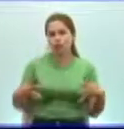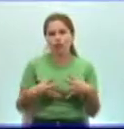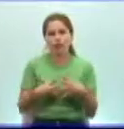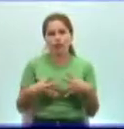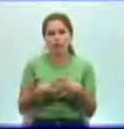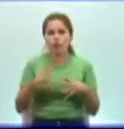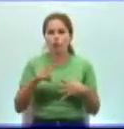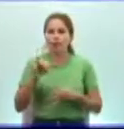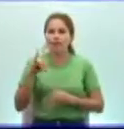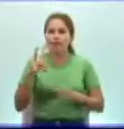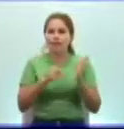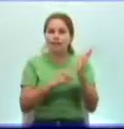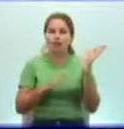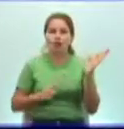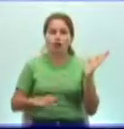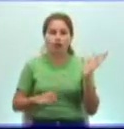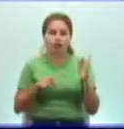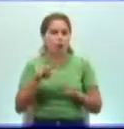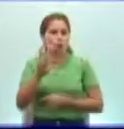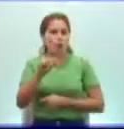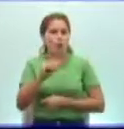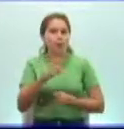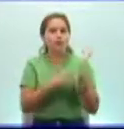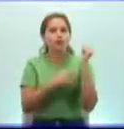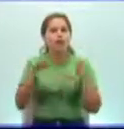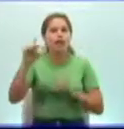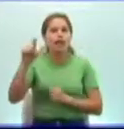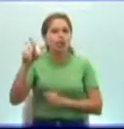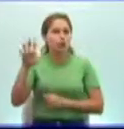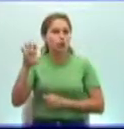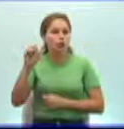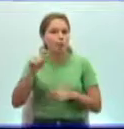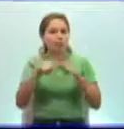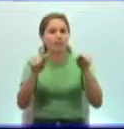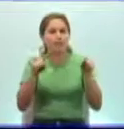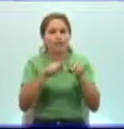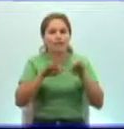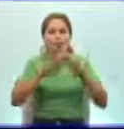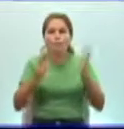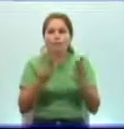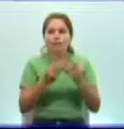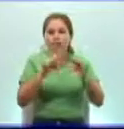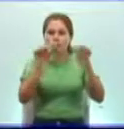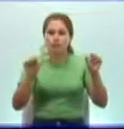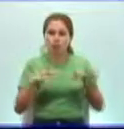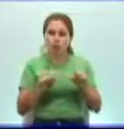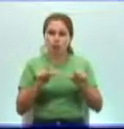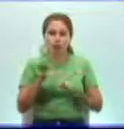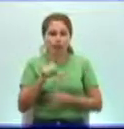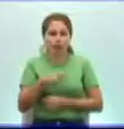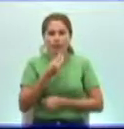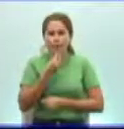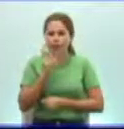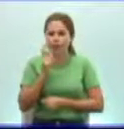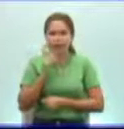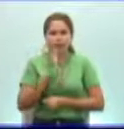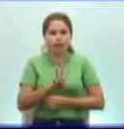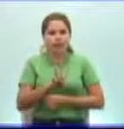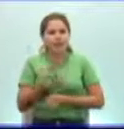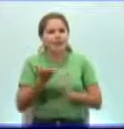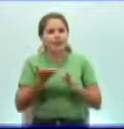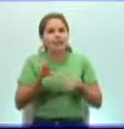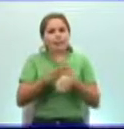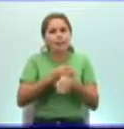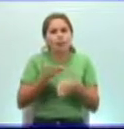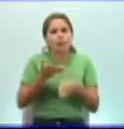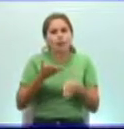la intensidad de la corriente, como decíamos, la fuerza electromotriz y la resistencia completa del circuito. Además, nos permite anticipar el comportamiento de